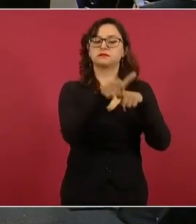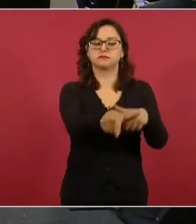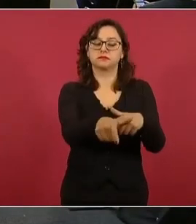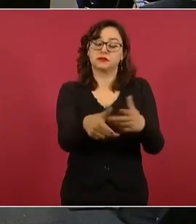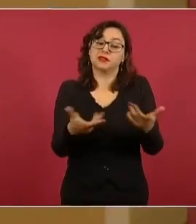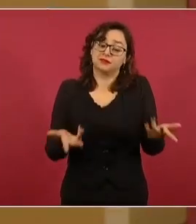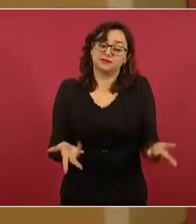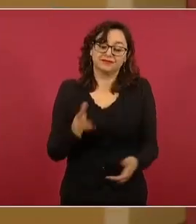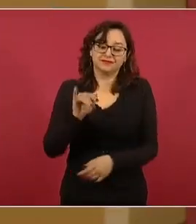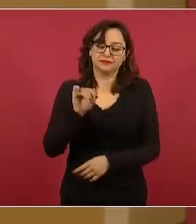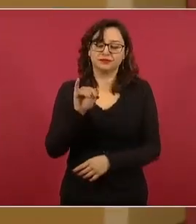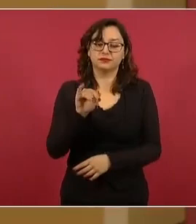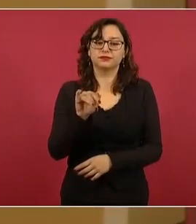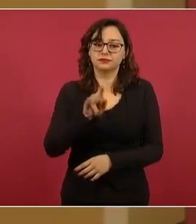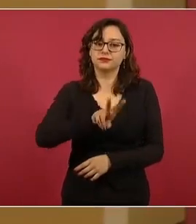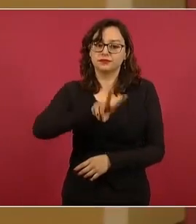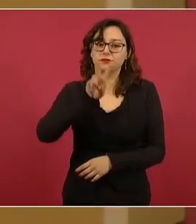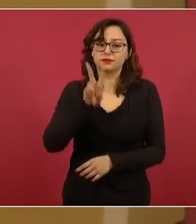fueron